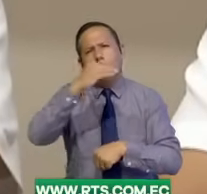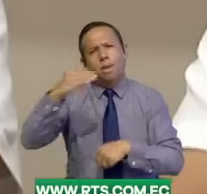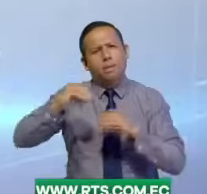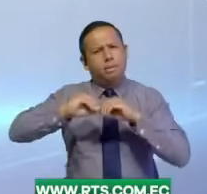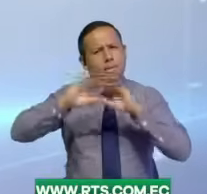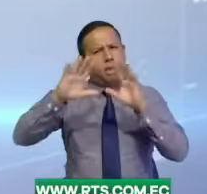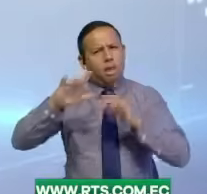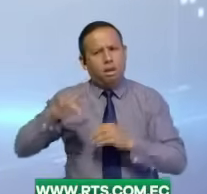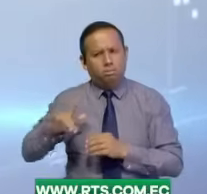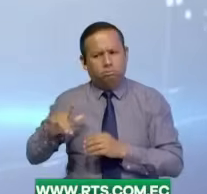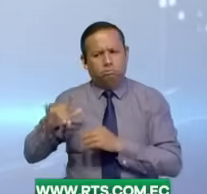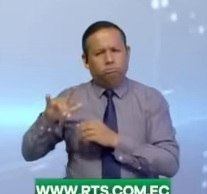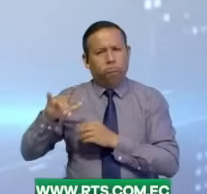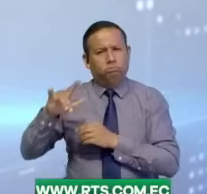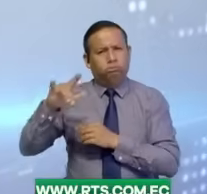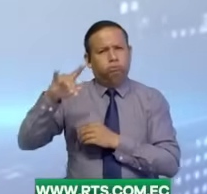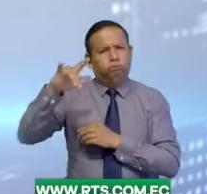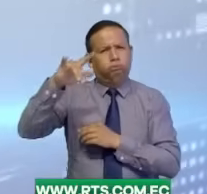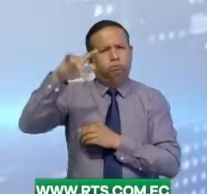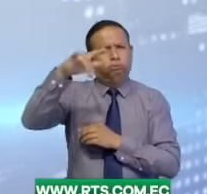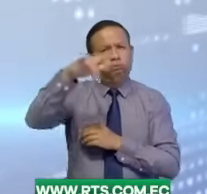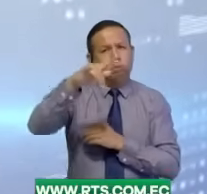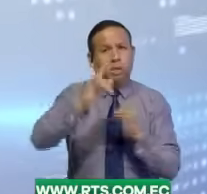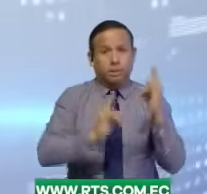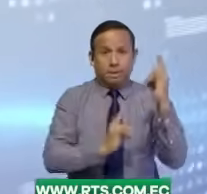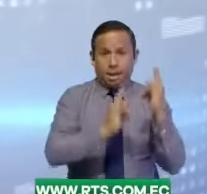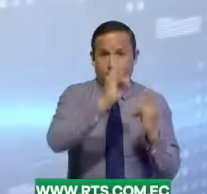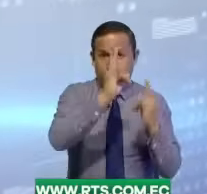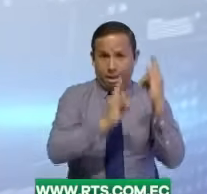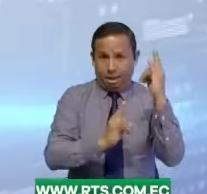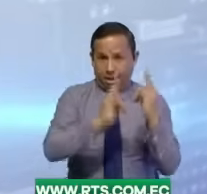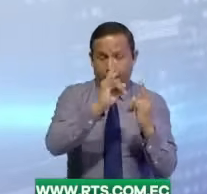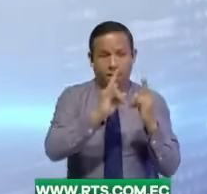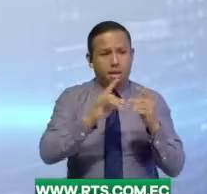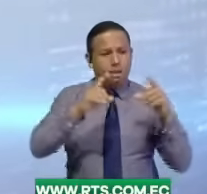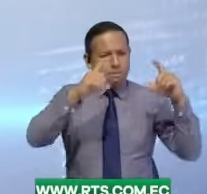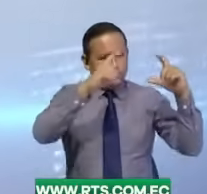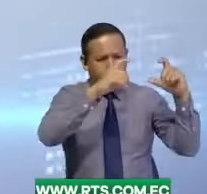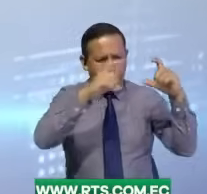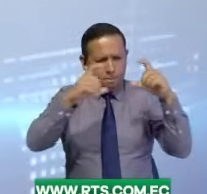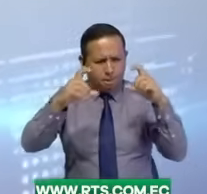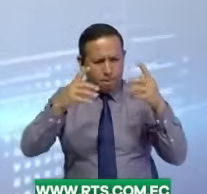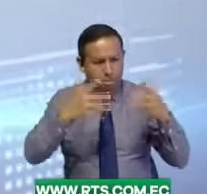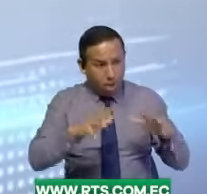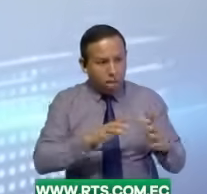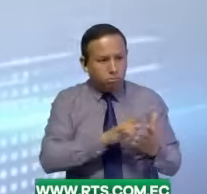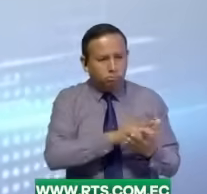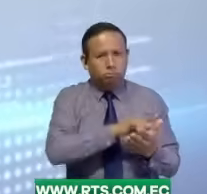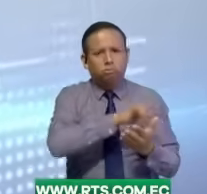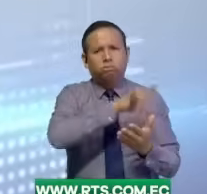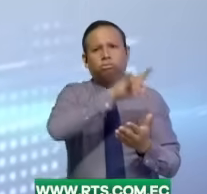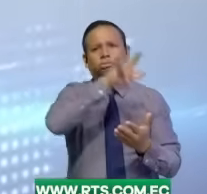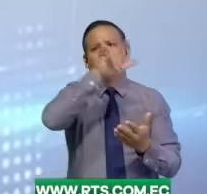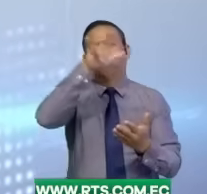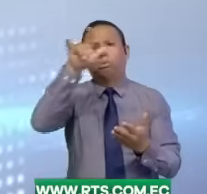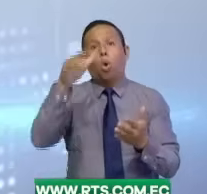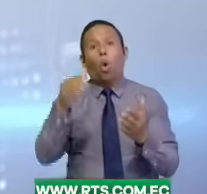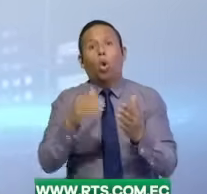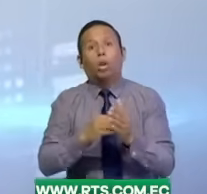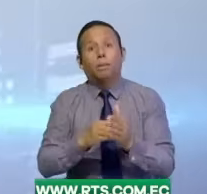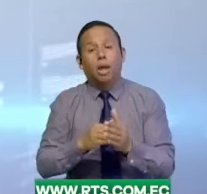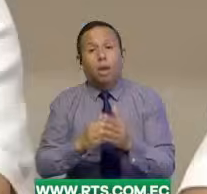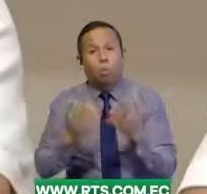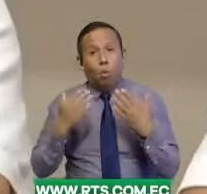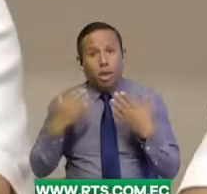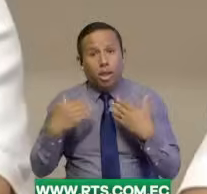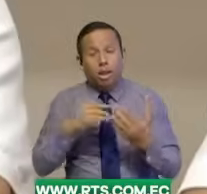mañana. Fueron hacia Salinas. En Salinas hicieron tomas y despegues. Y después de eso retornaban a Guayaquil en vuelo